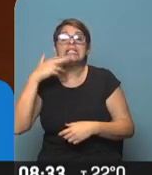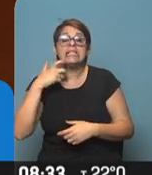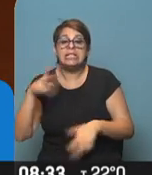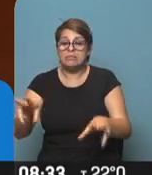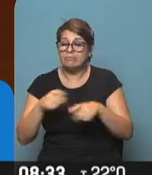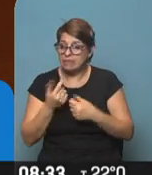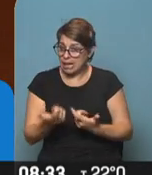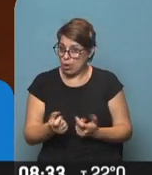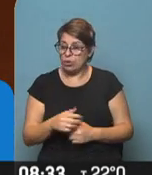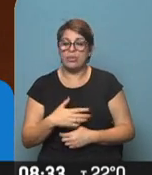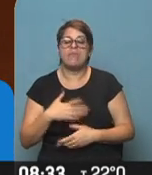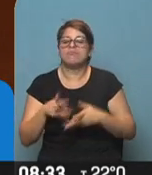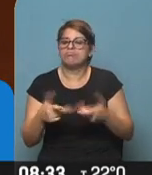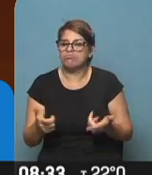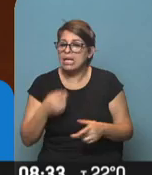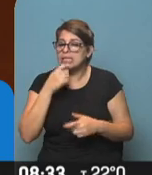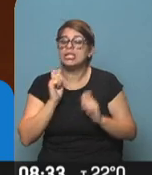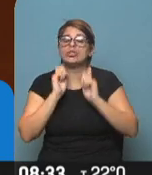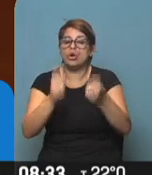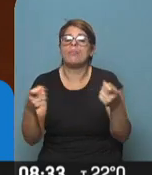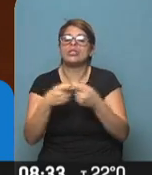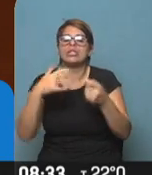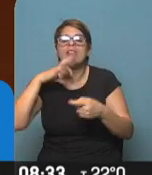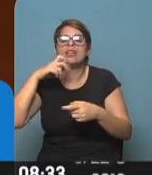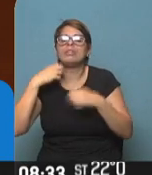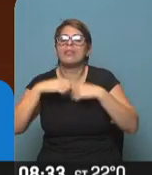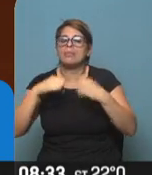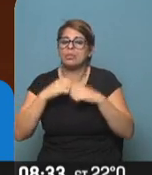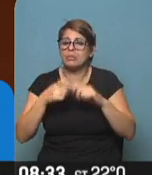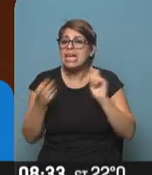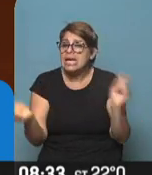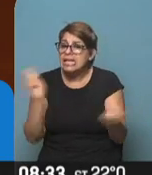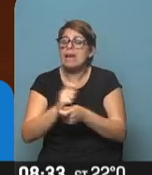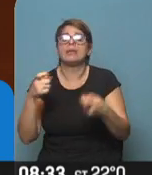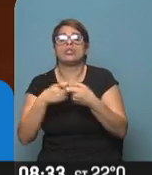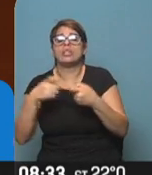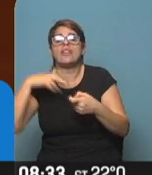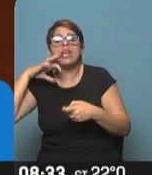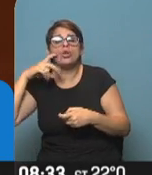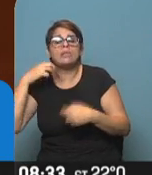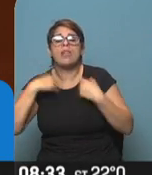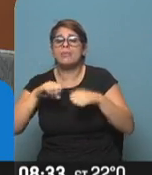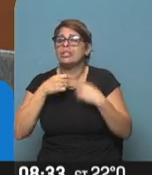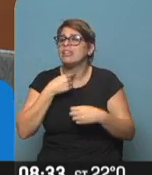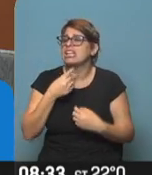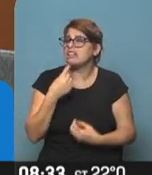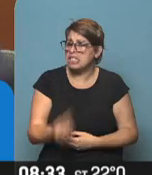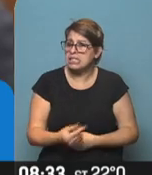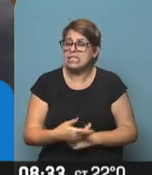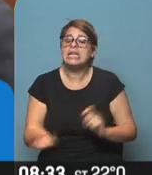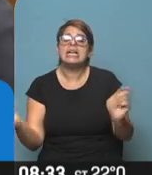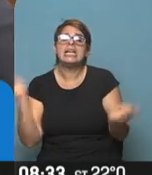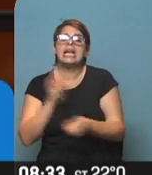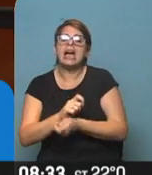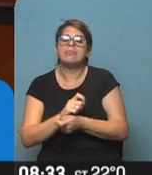funcionalidad si se transforman en sociedades anónimas deportivas el hecho de que se transforme en sociedades anónimas deportivas implican de que cambien